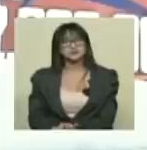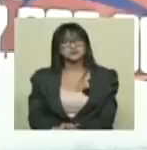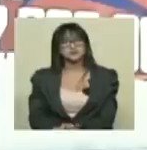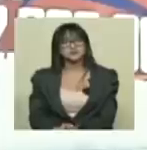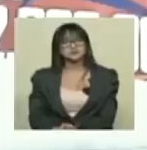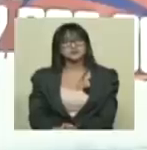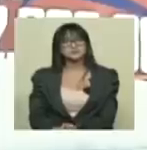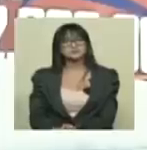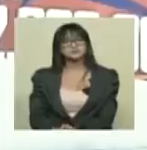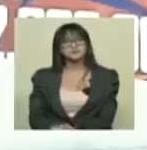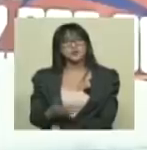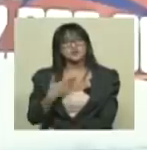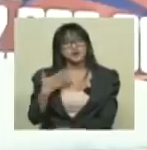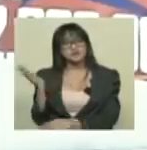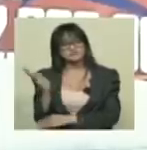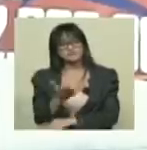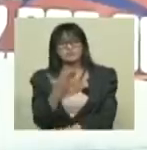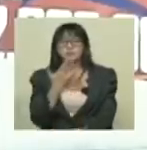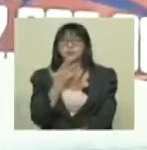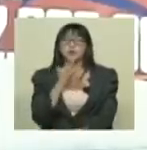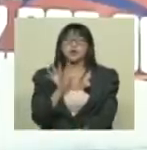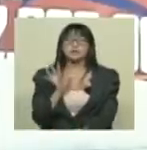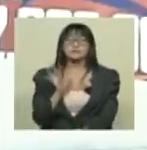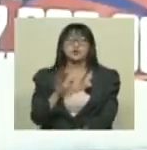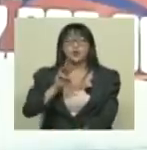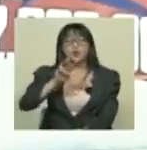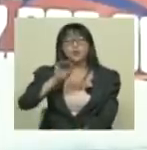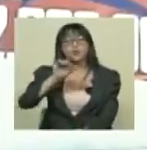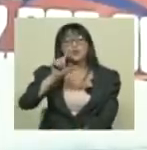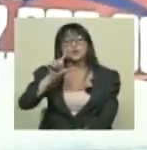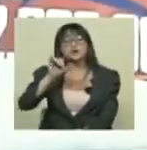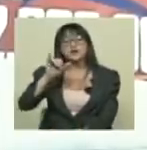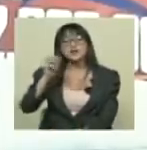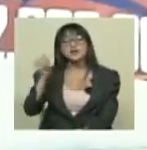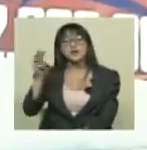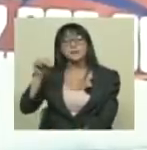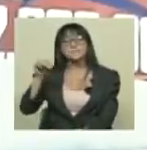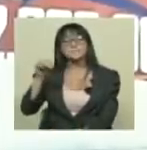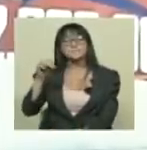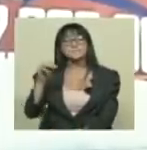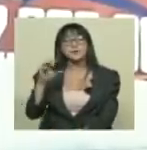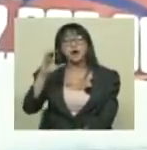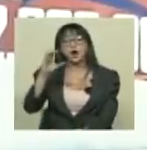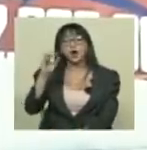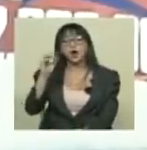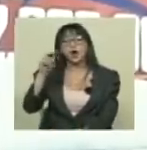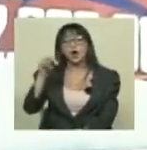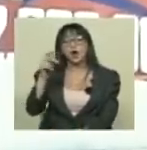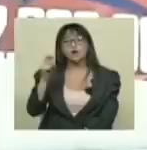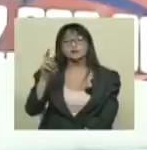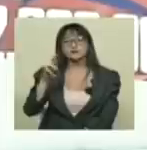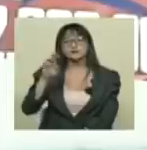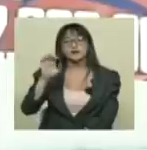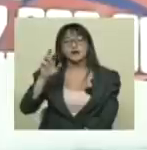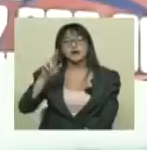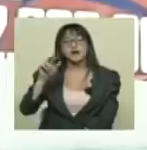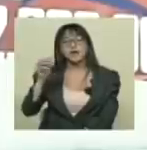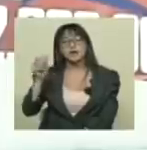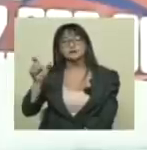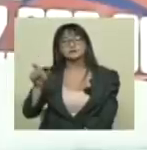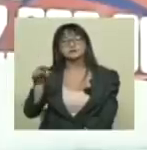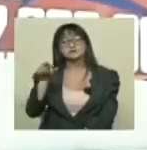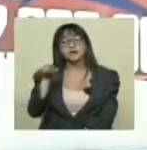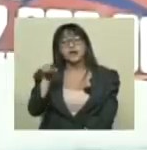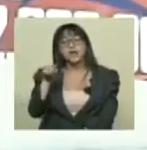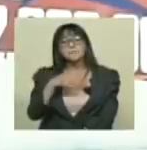Y pretenden sancionar, por ejemplo, a William Contreras. William Contreras es el presidente